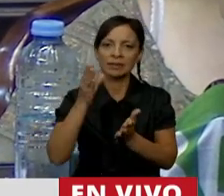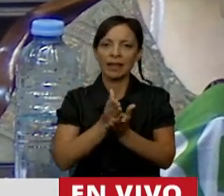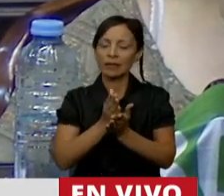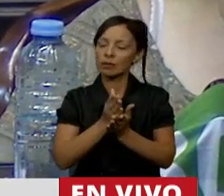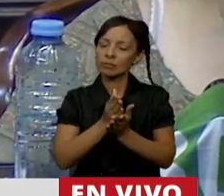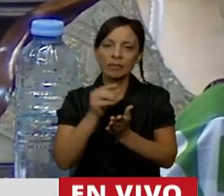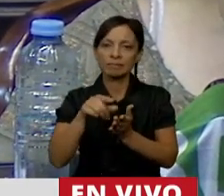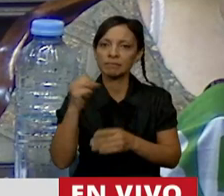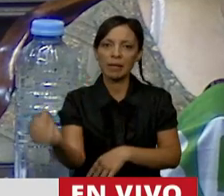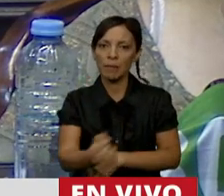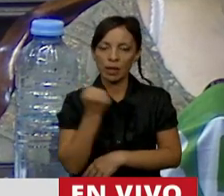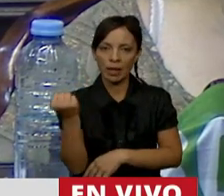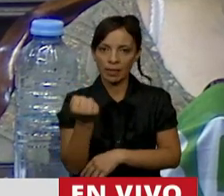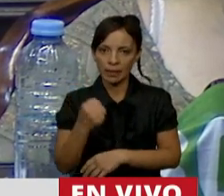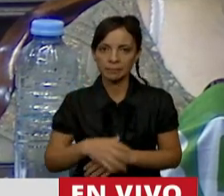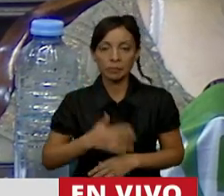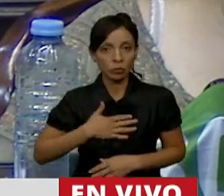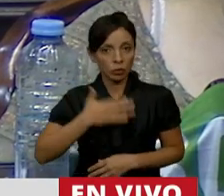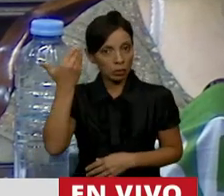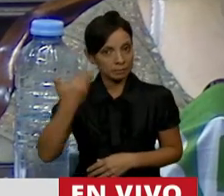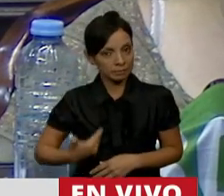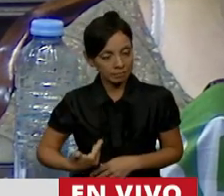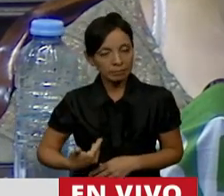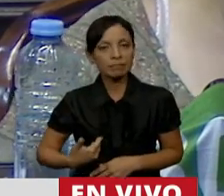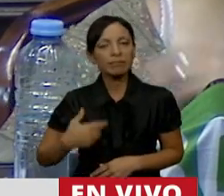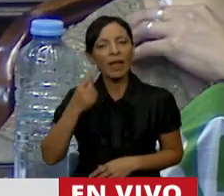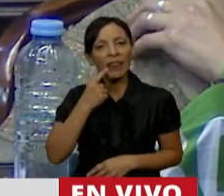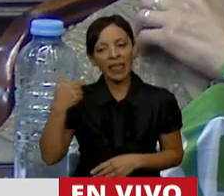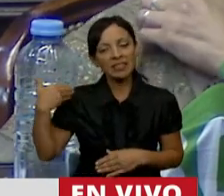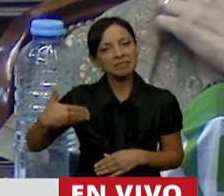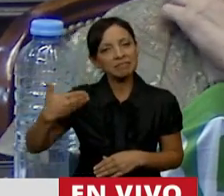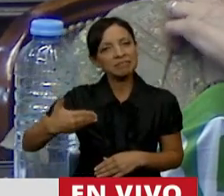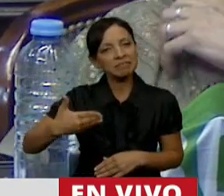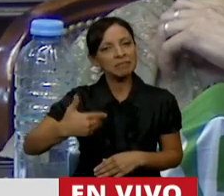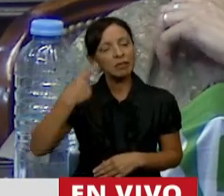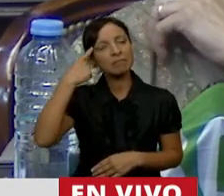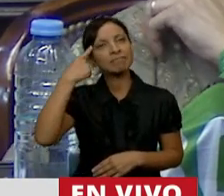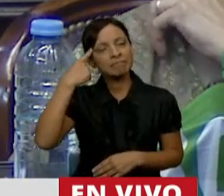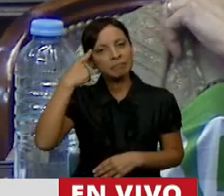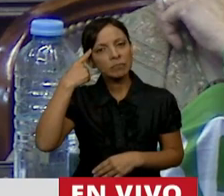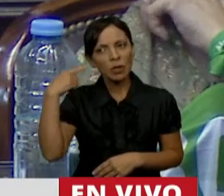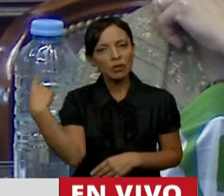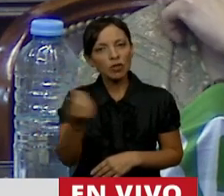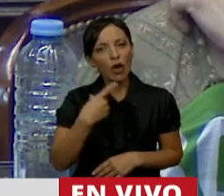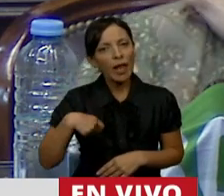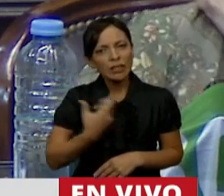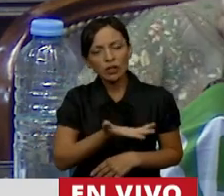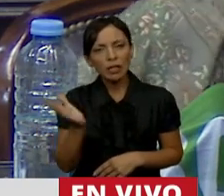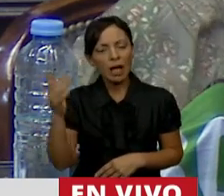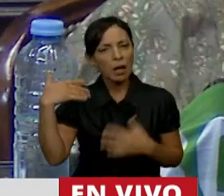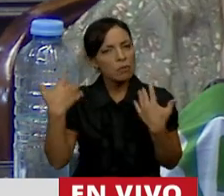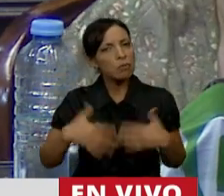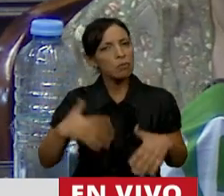crucial. Personalmente y particularmente en estos días pensaba en cuánto crecimos como sociedad en